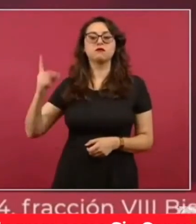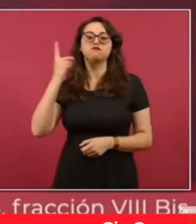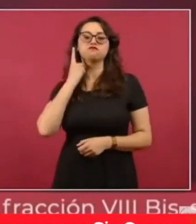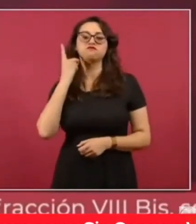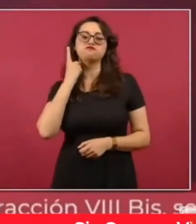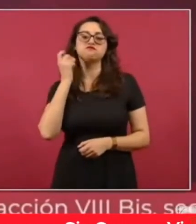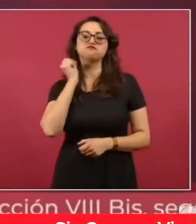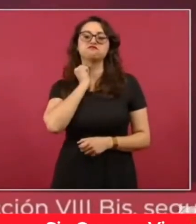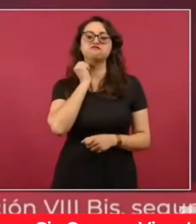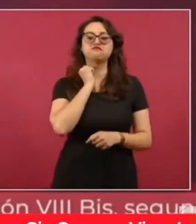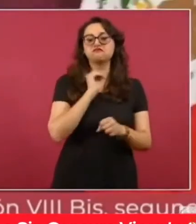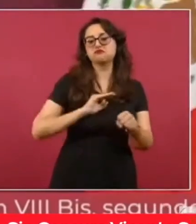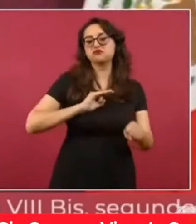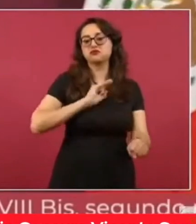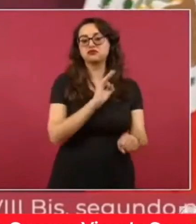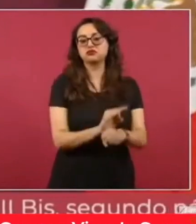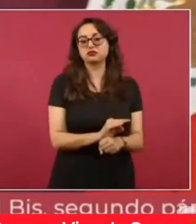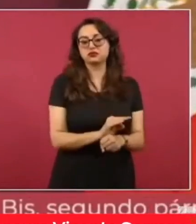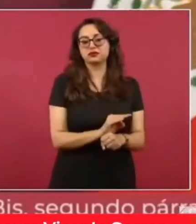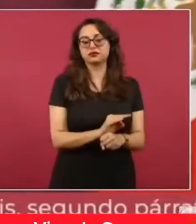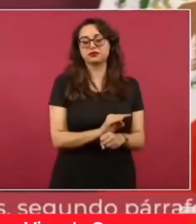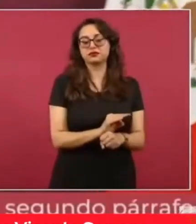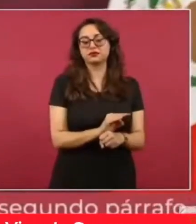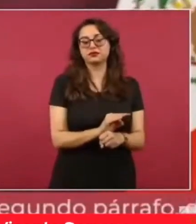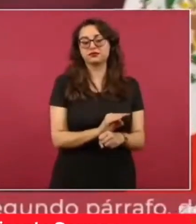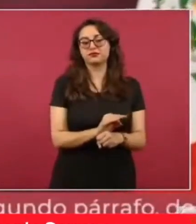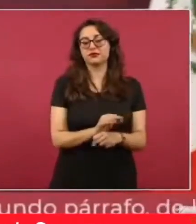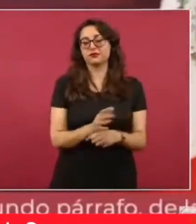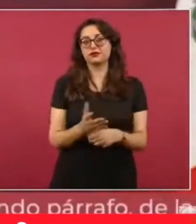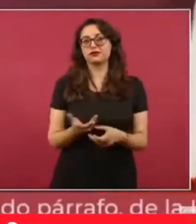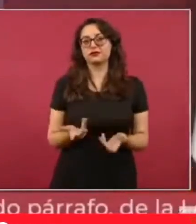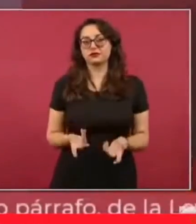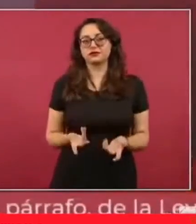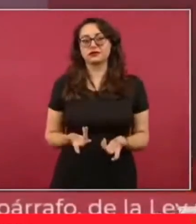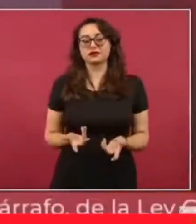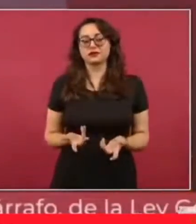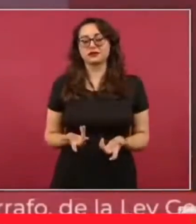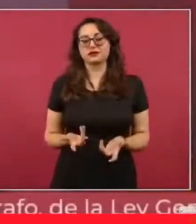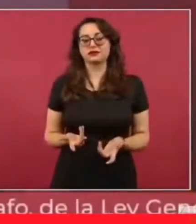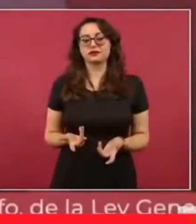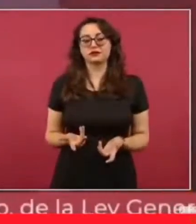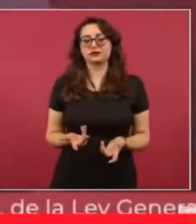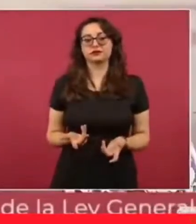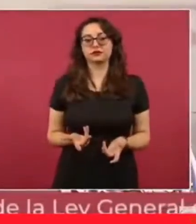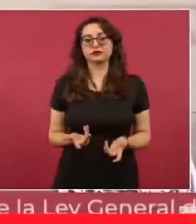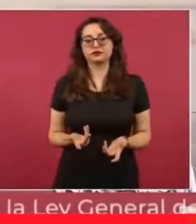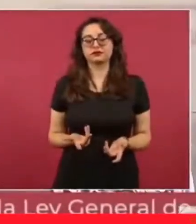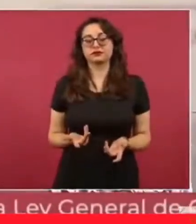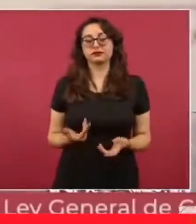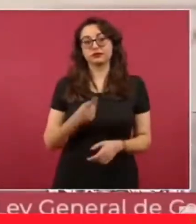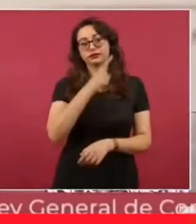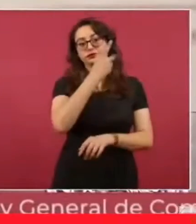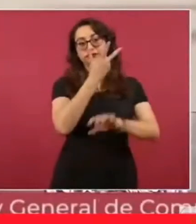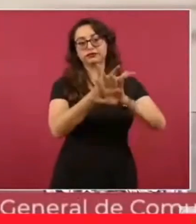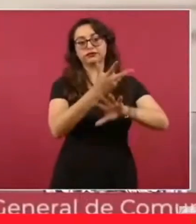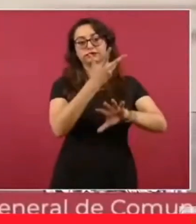que los defienden es que en el sistema político estadounidense